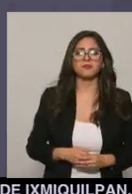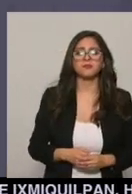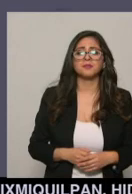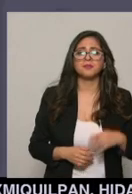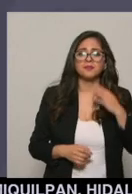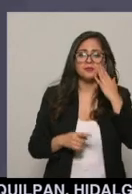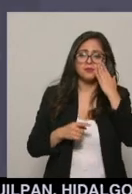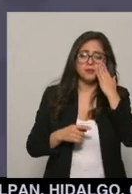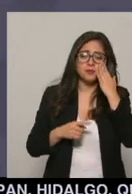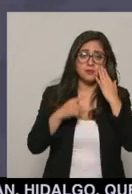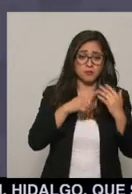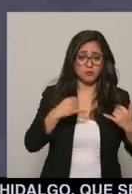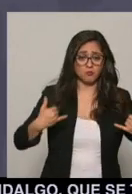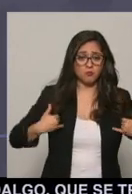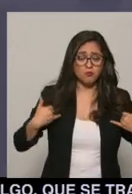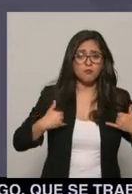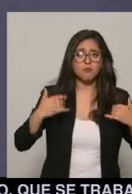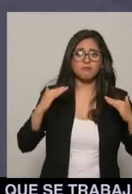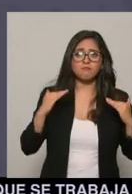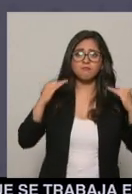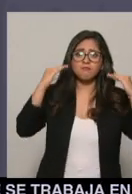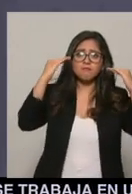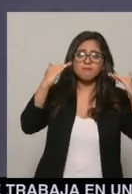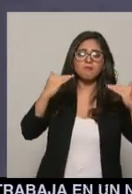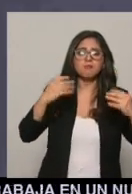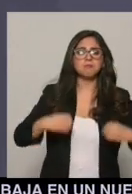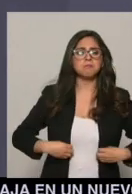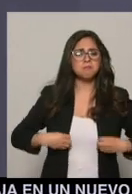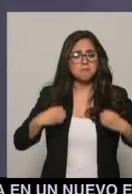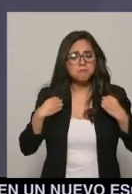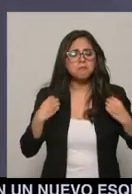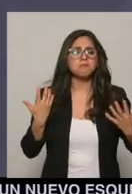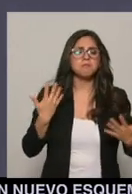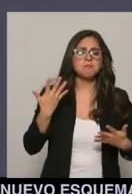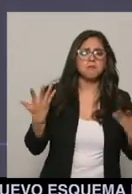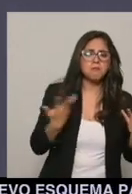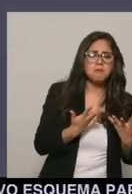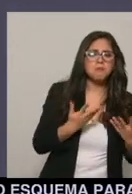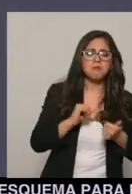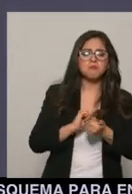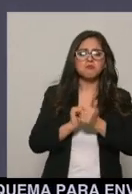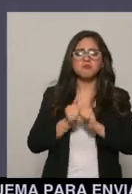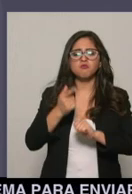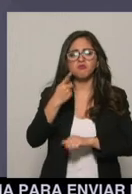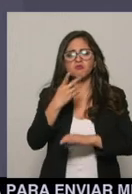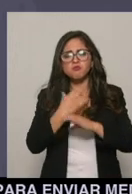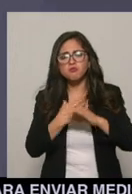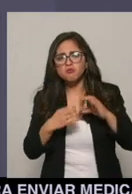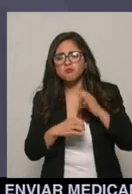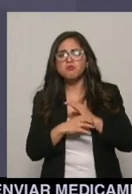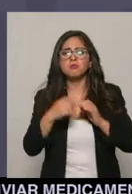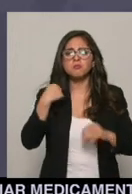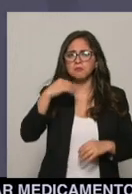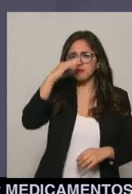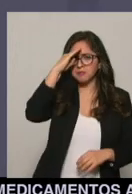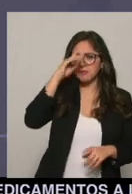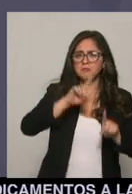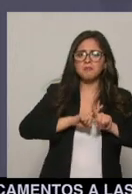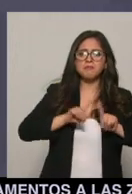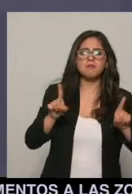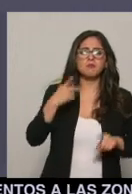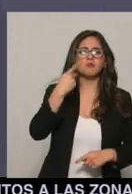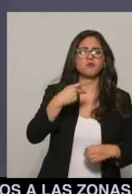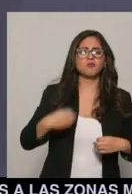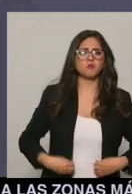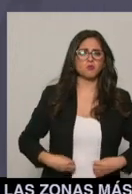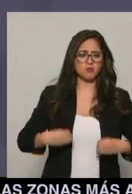finalmente están viviendo, están desarrollándose, están promoviendo sus cosas, tienen una perspectiva diferente de la vida, y